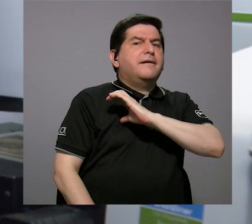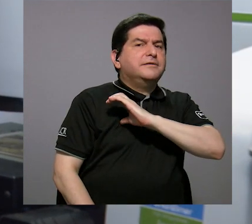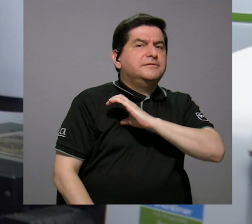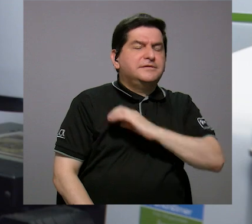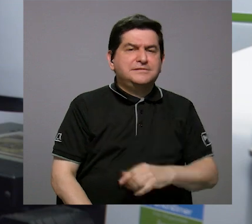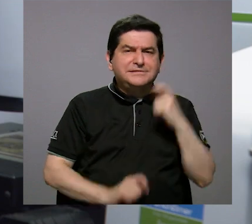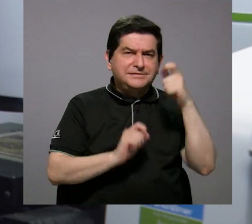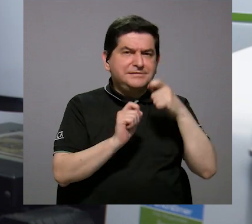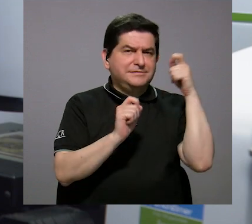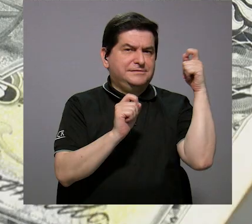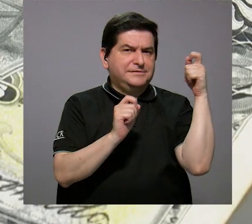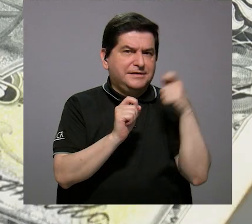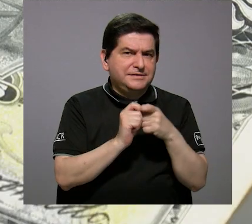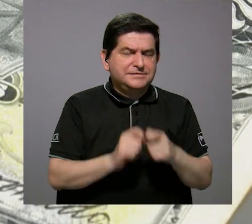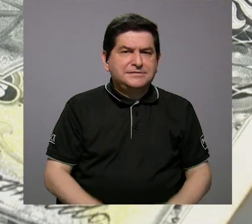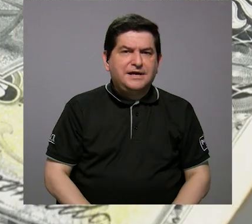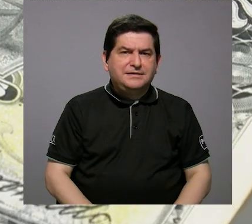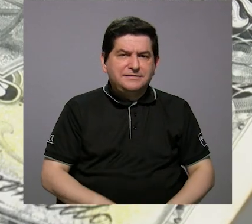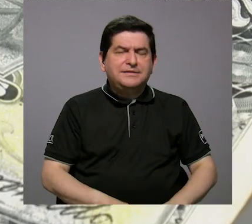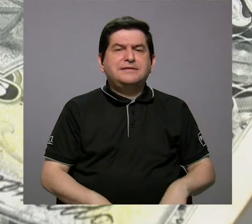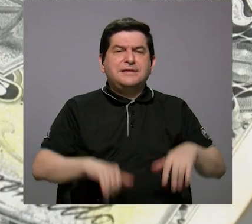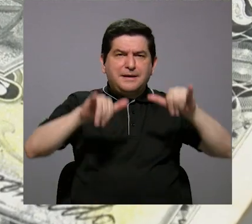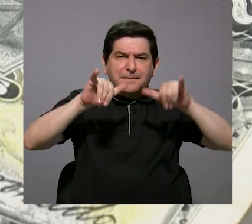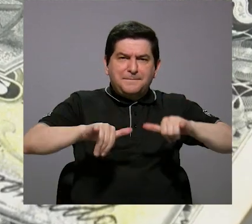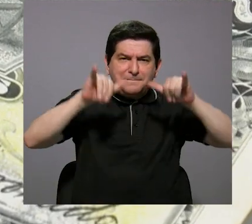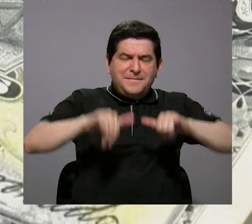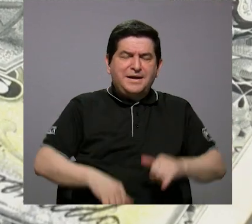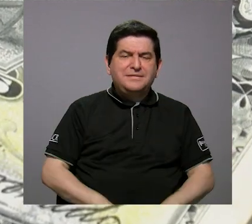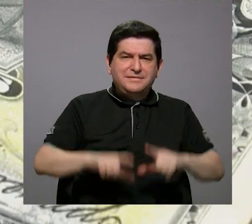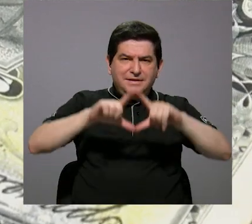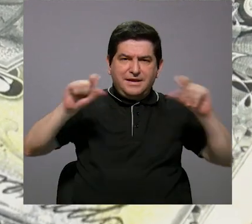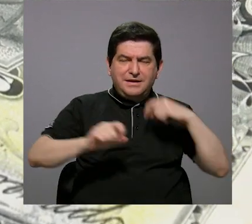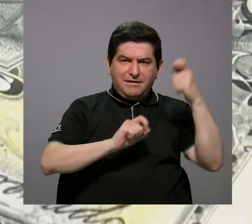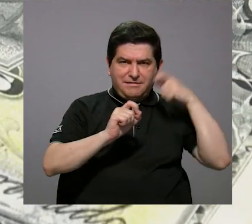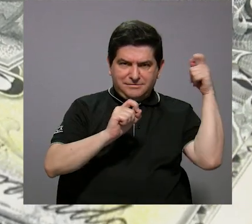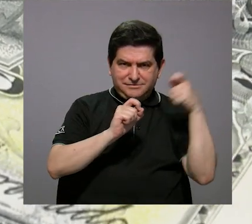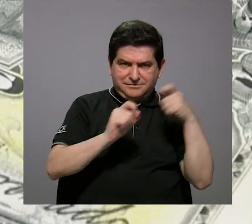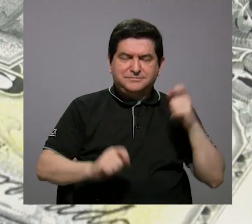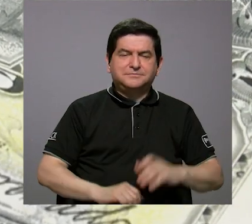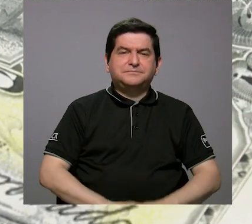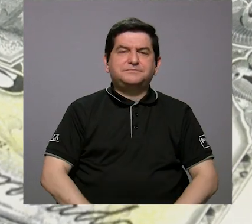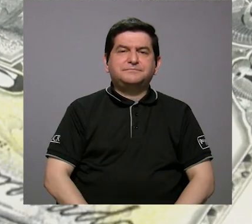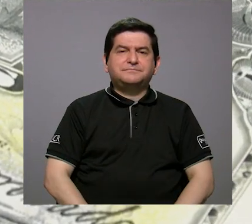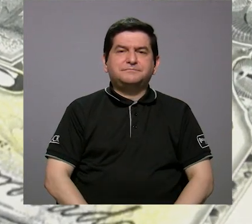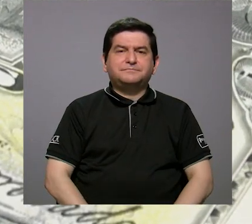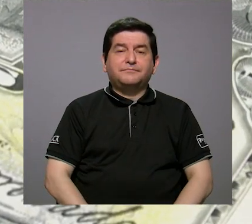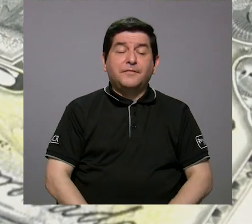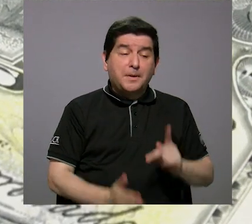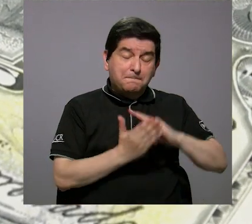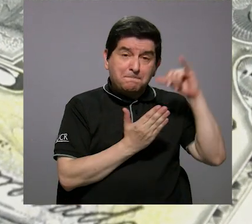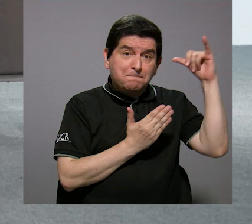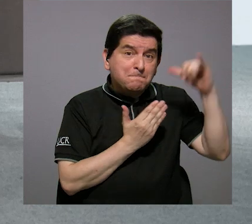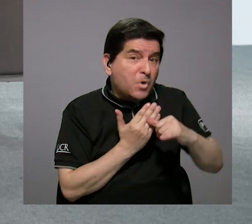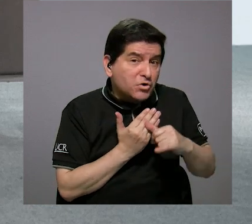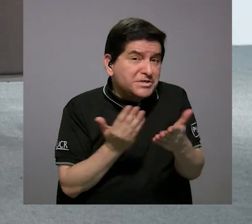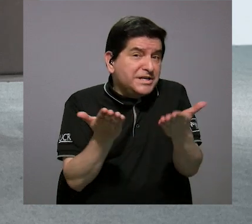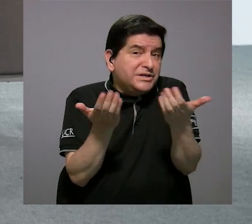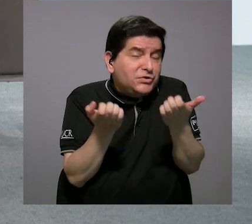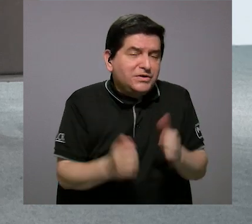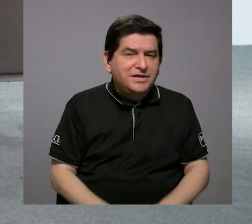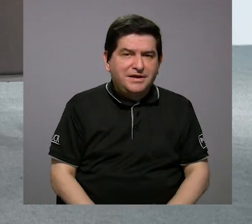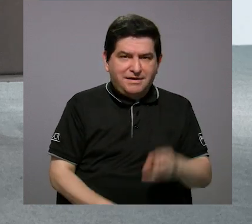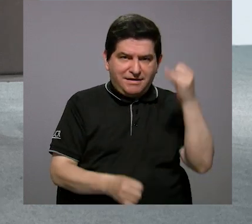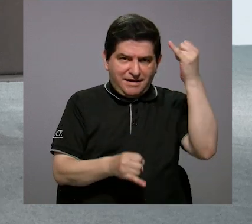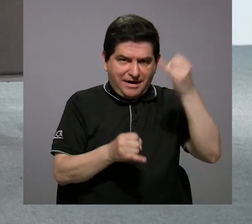digamos, medidas de conservación para esos billetes específicos. Este es un proyecto que lo que pretende